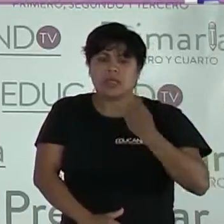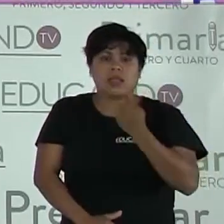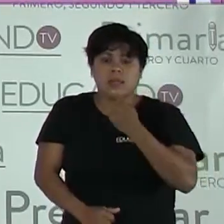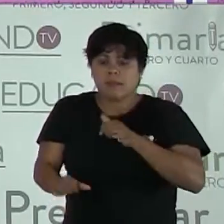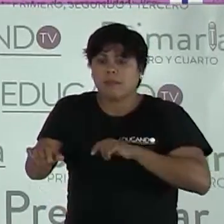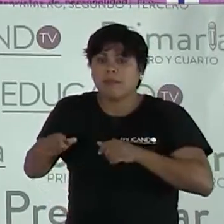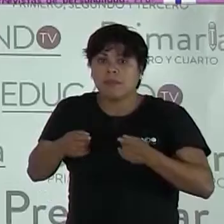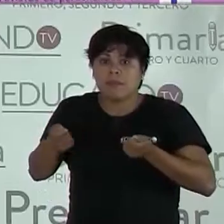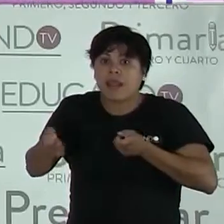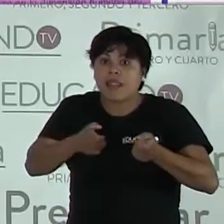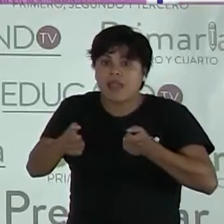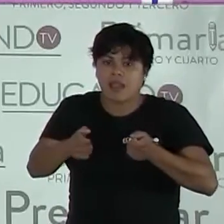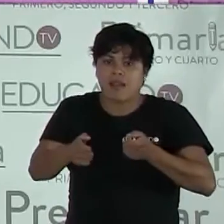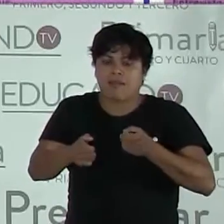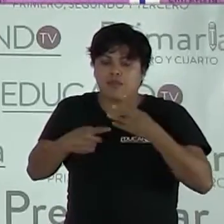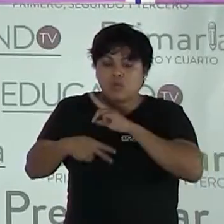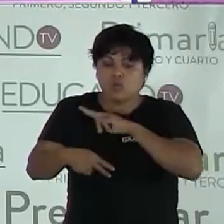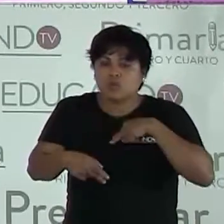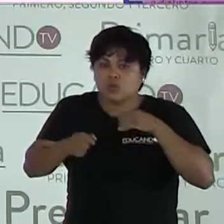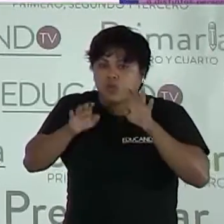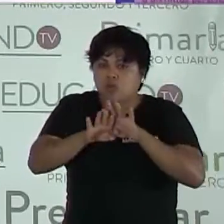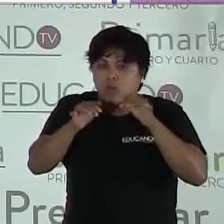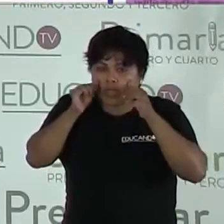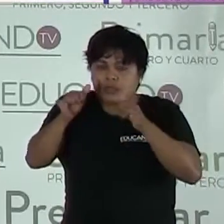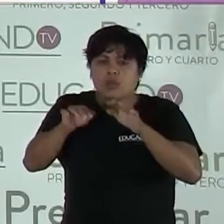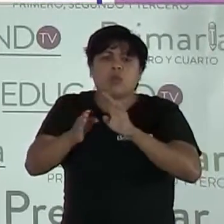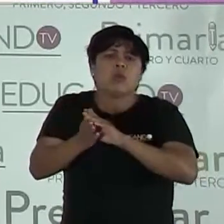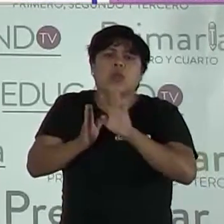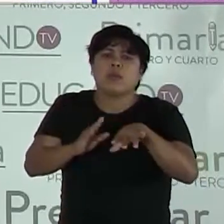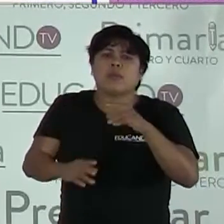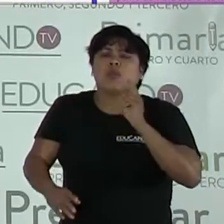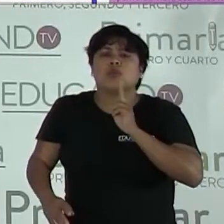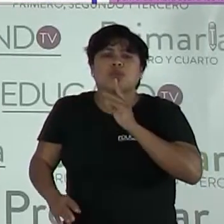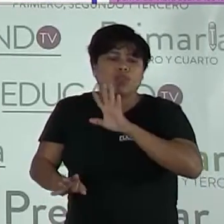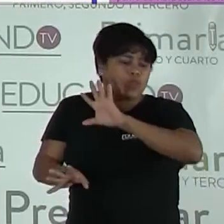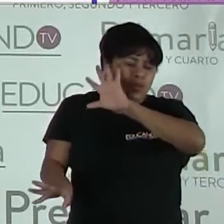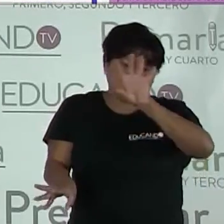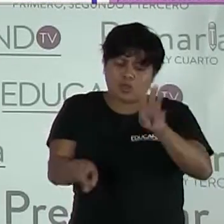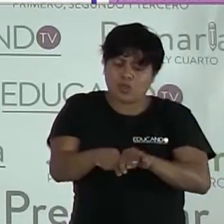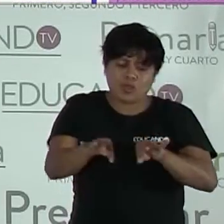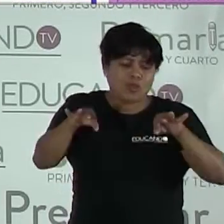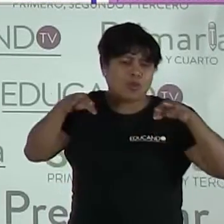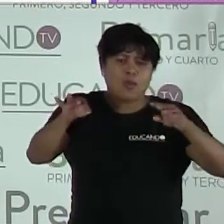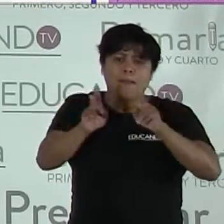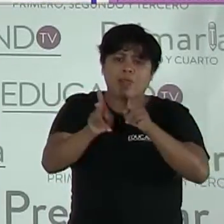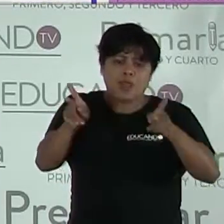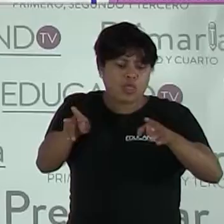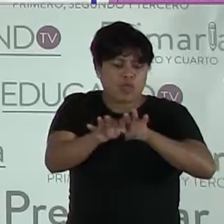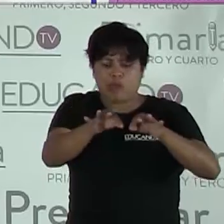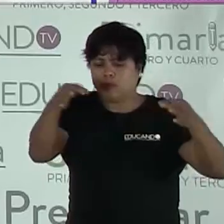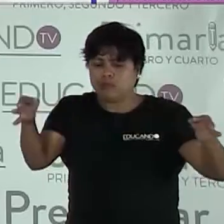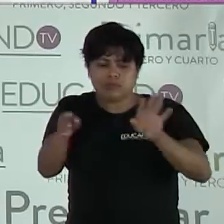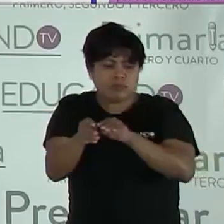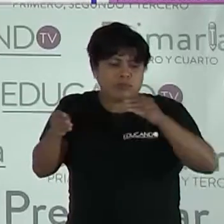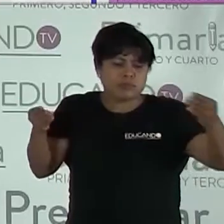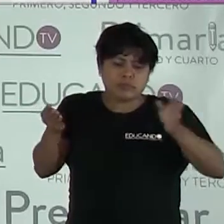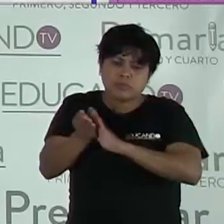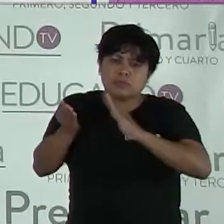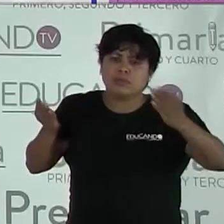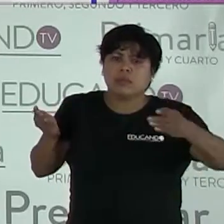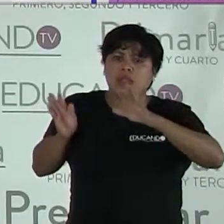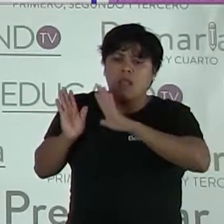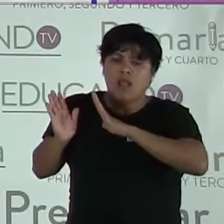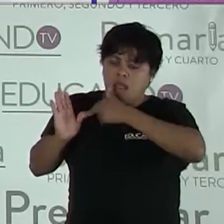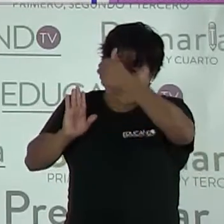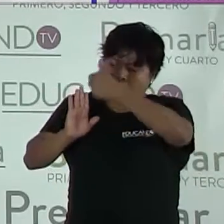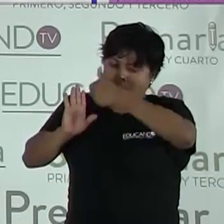que maneja nuestro periódico. Vamos a encontrar noticias en todo el periódico, en todas las secciones, en